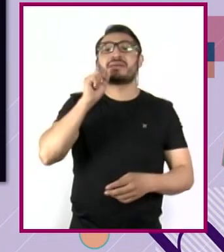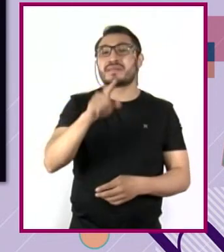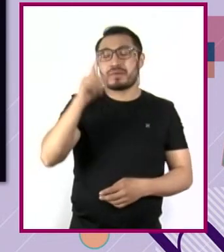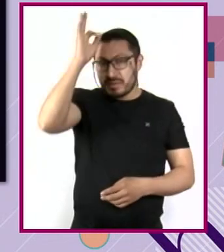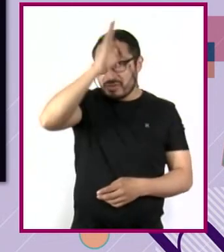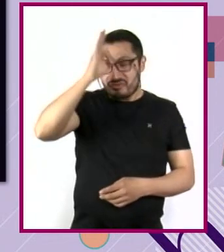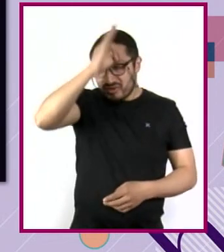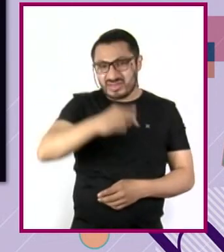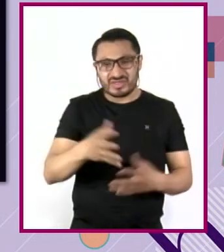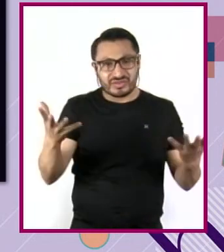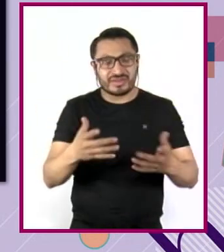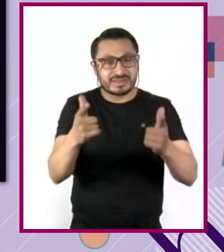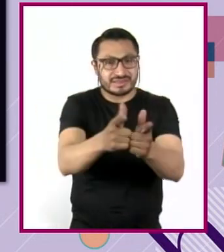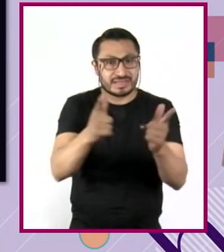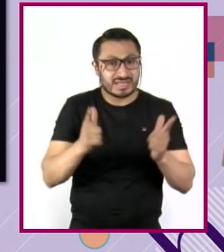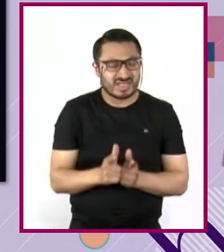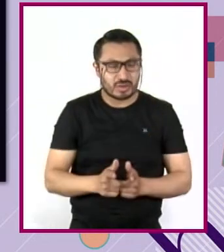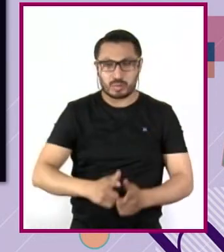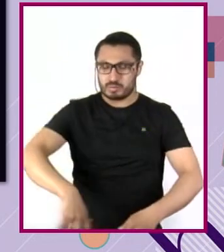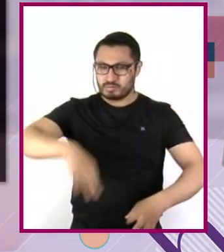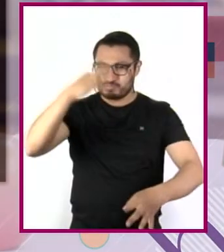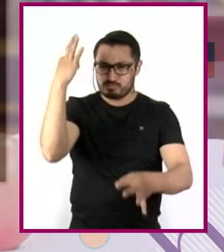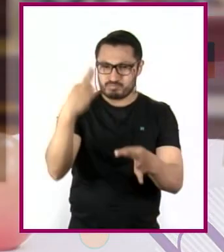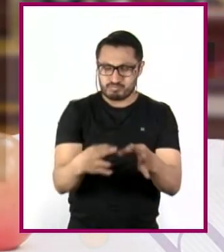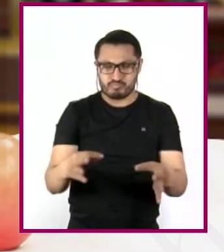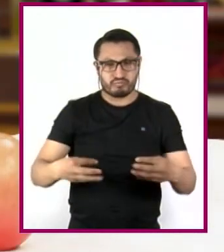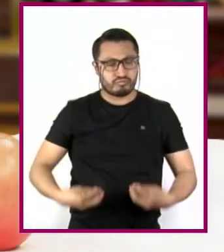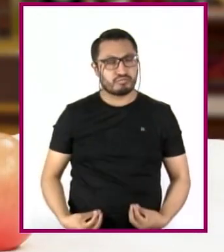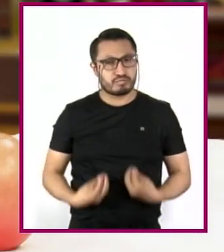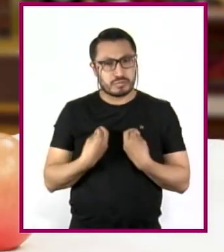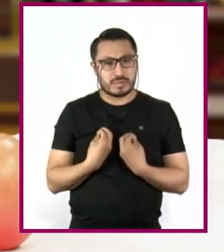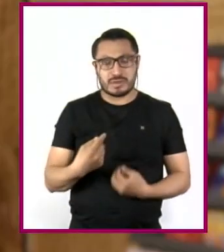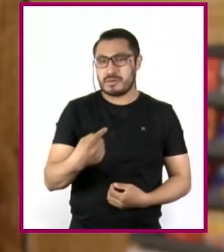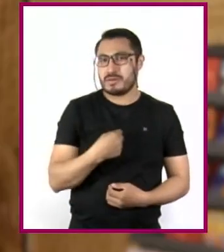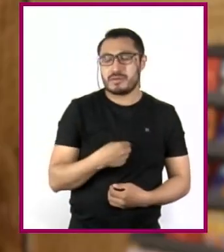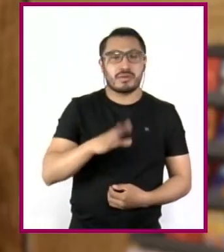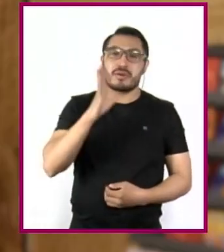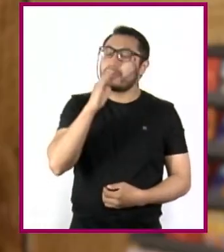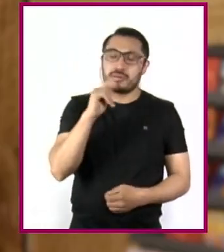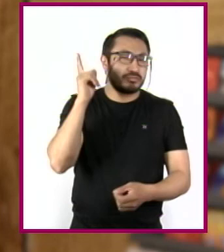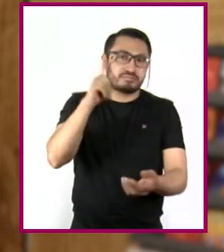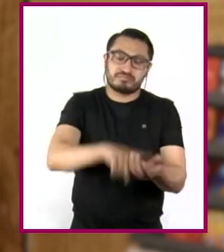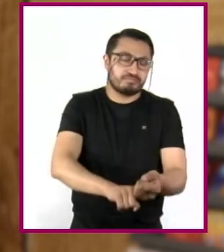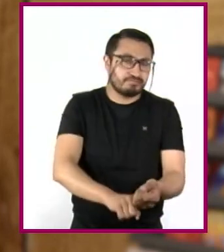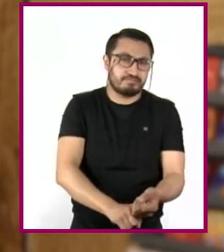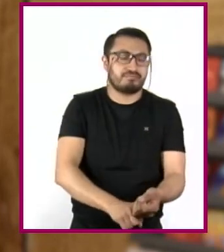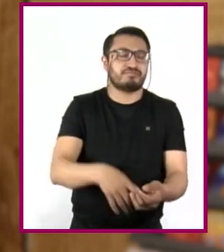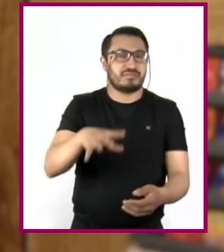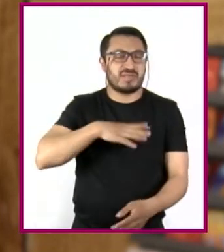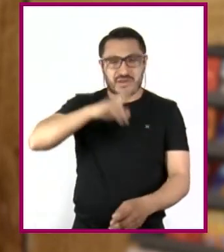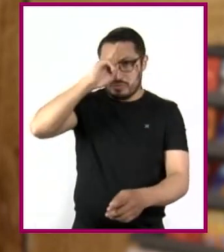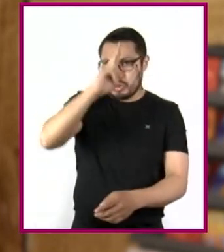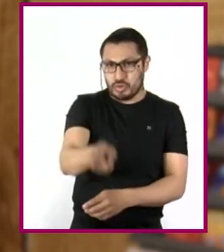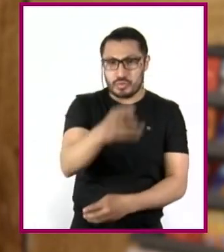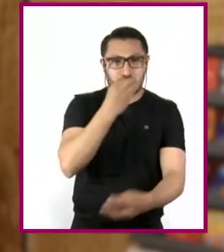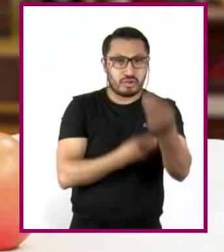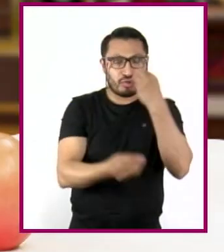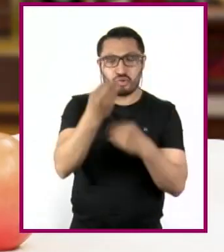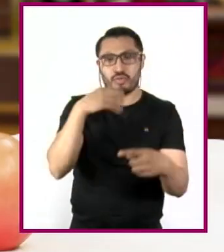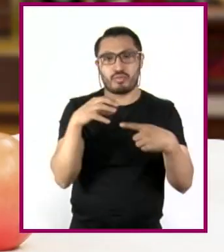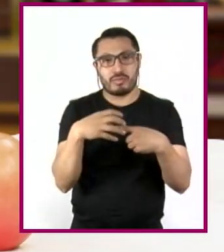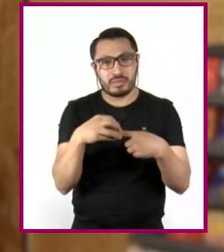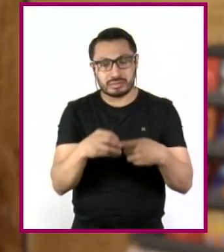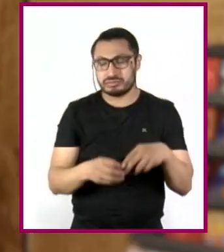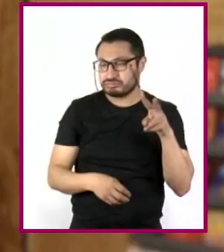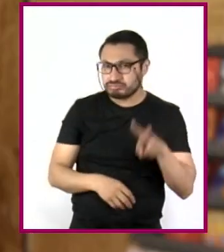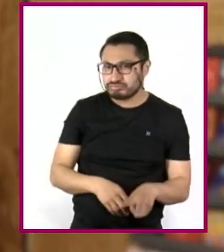y fundó una secta con un riguroso estilo de vida. Yo no podría ser parte de ella, porque tiene prohibido comer frijoles.